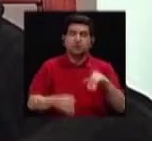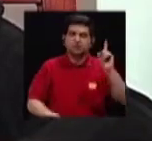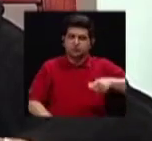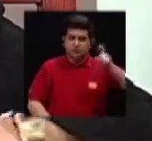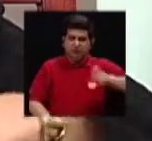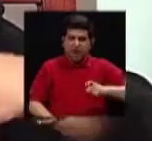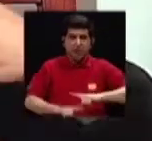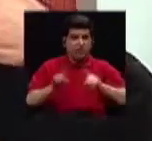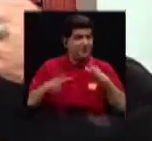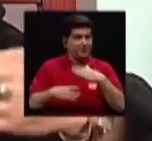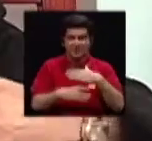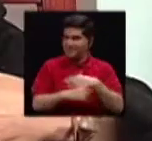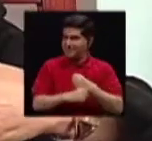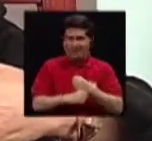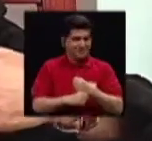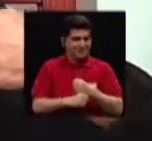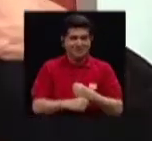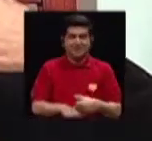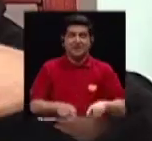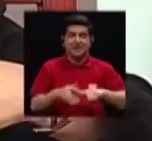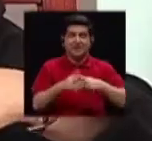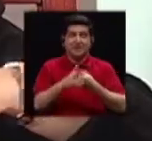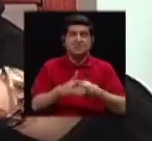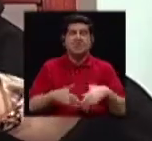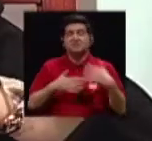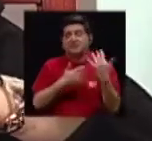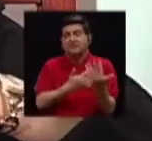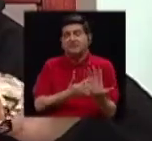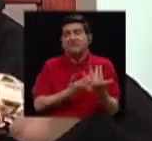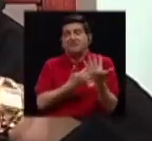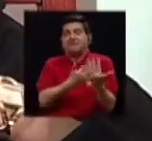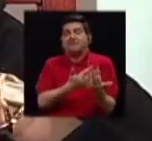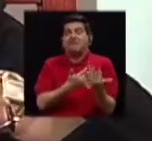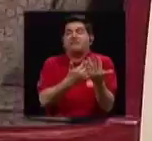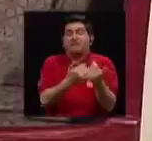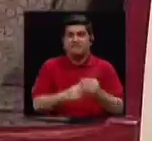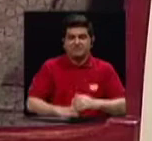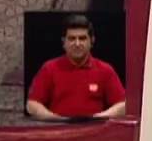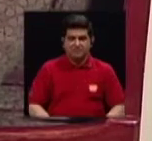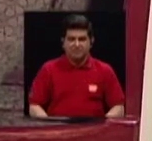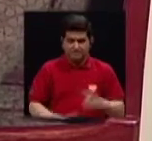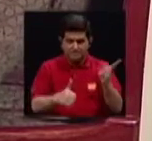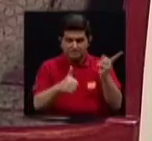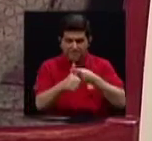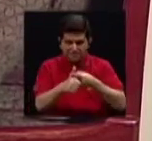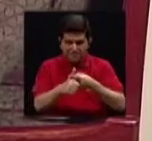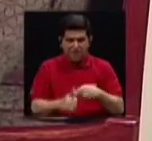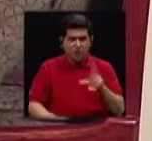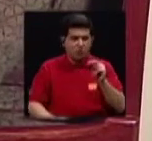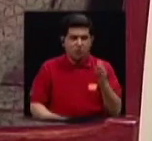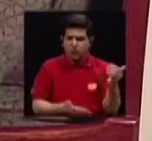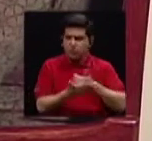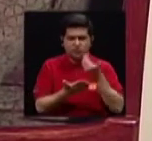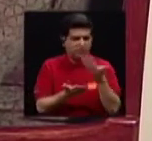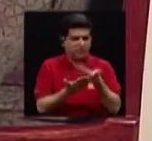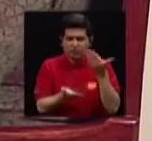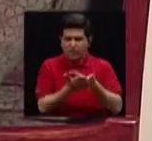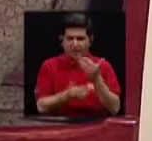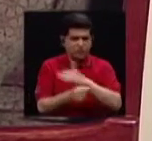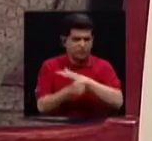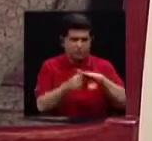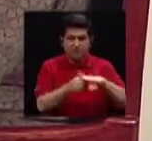embargo, no lo hacen y le empiezan a dar largas. Entonces, empezamos primero porque no se recaban las pruebas suficientes, el juez no